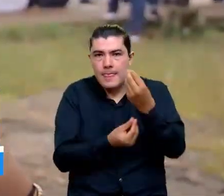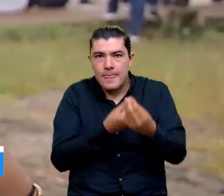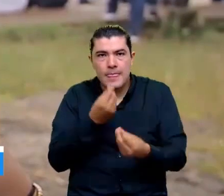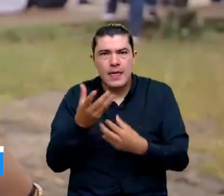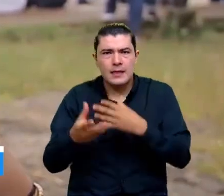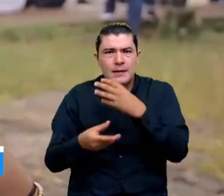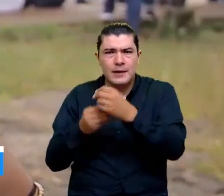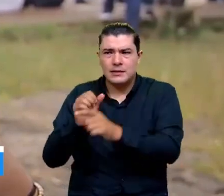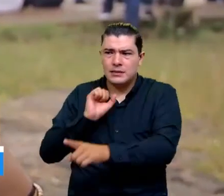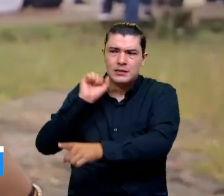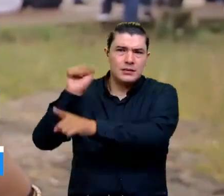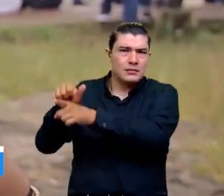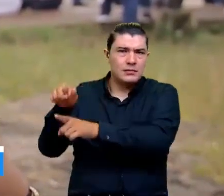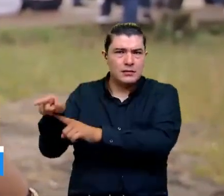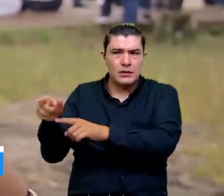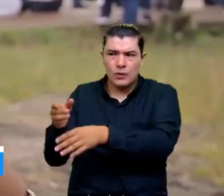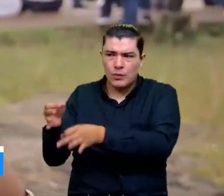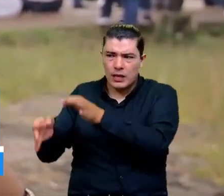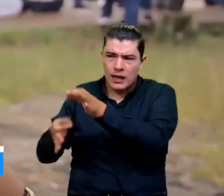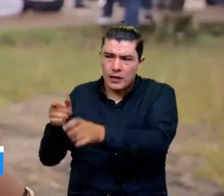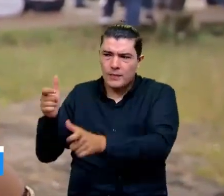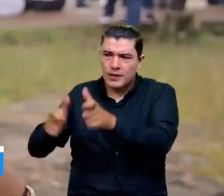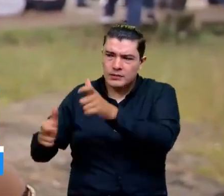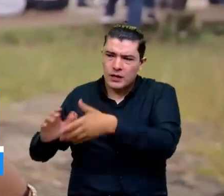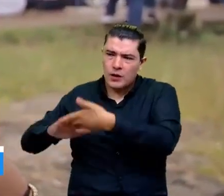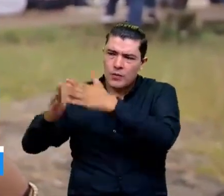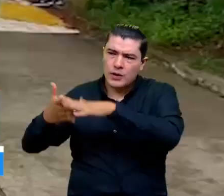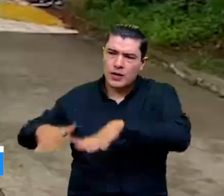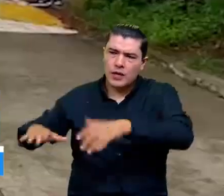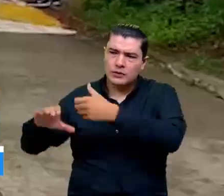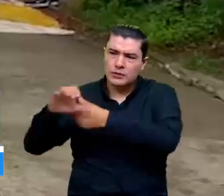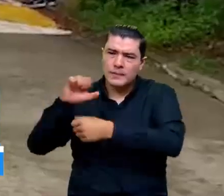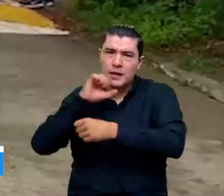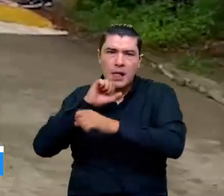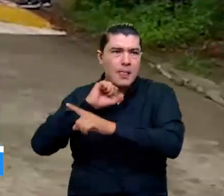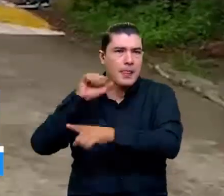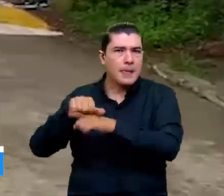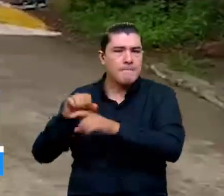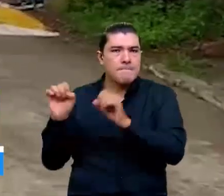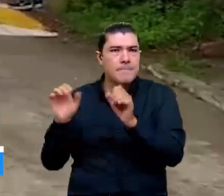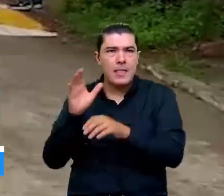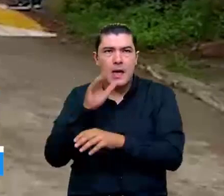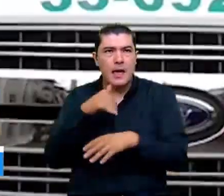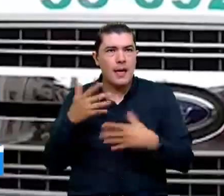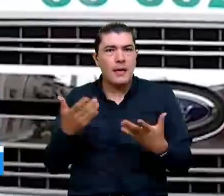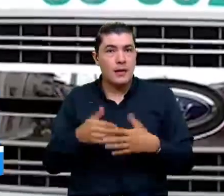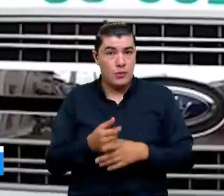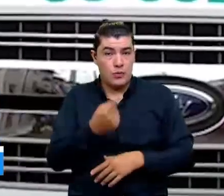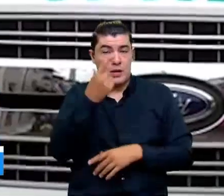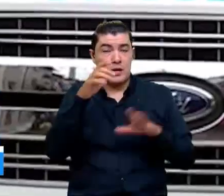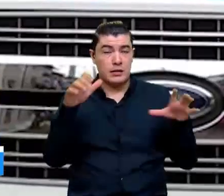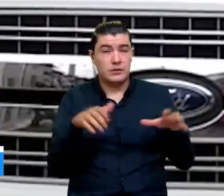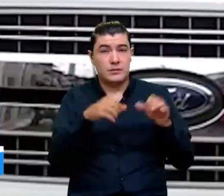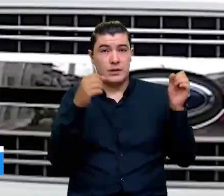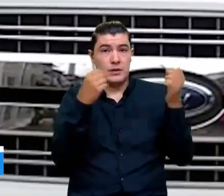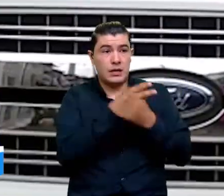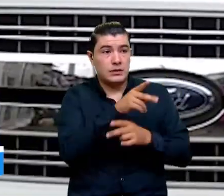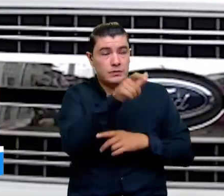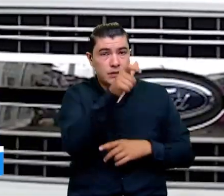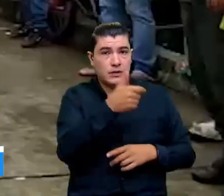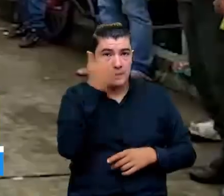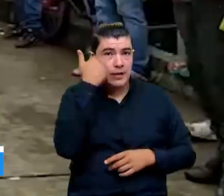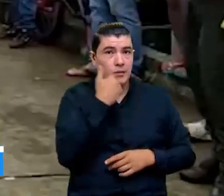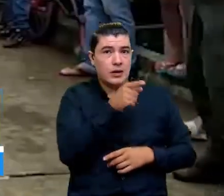ver con el cuidado de las personas en las comunas de Barranca Bermeja. Pero este no fue el único hecho violento. Un menor de 14 años